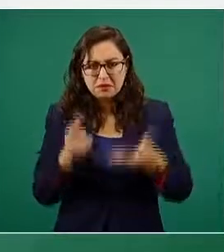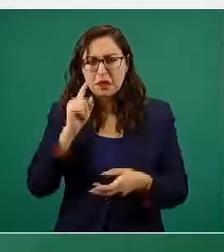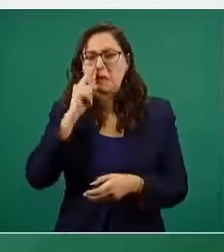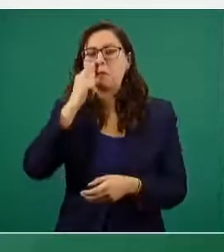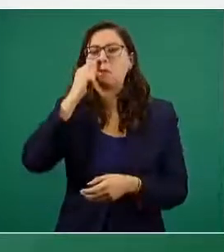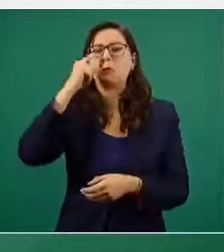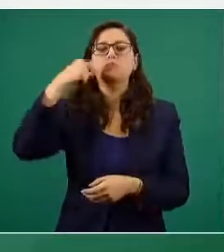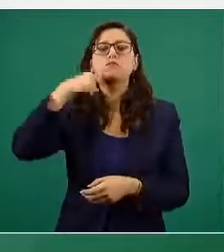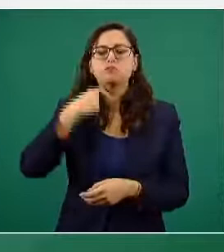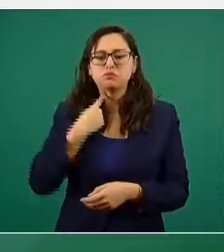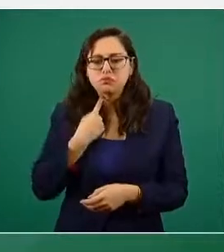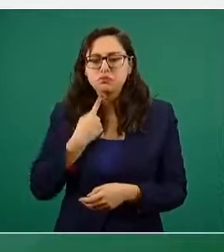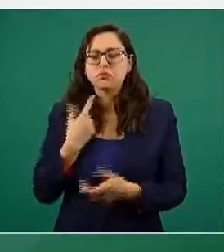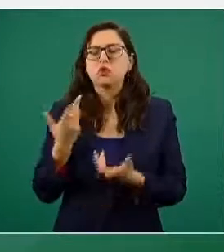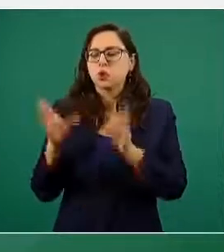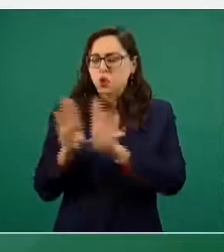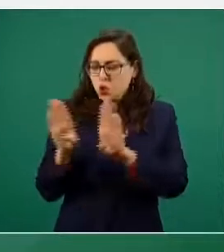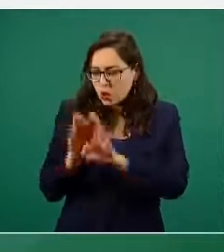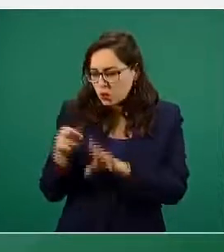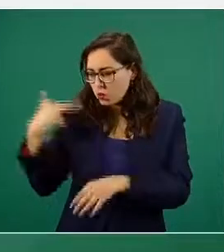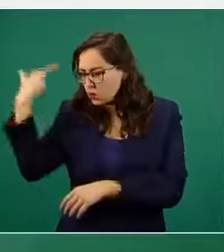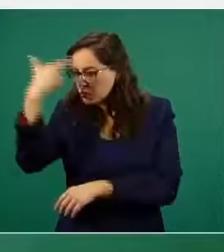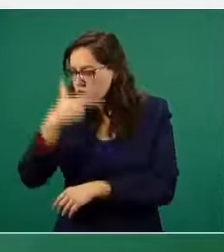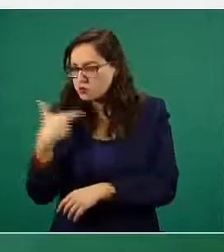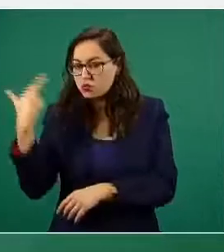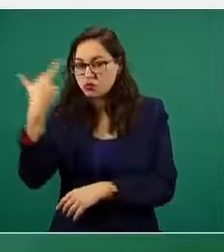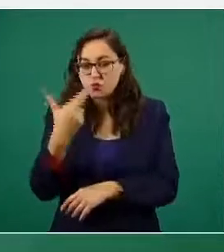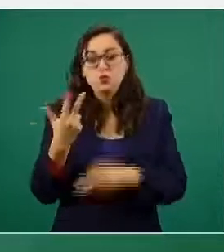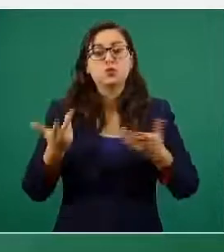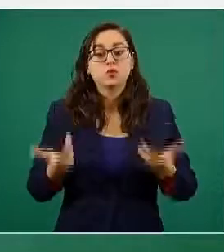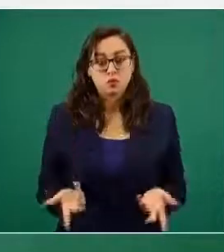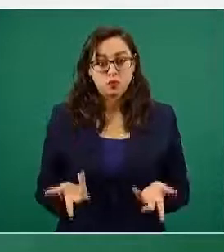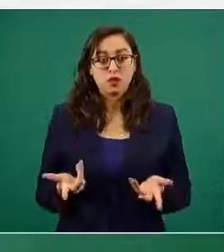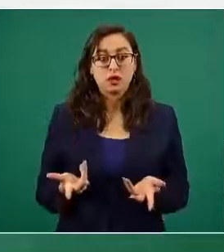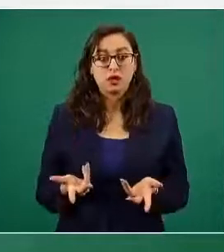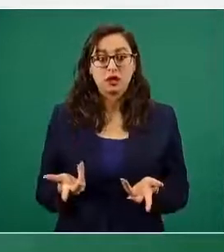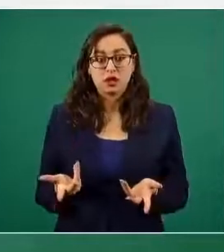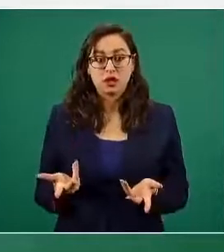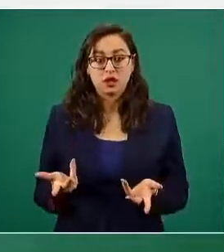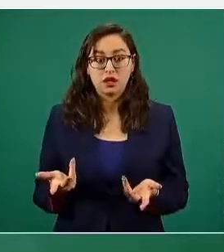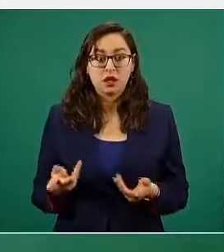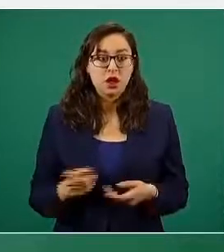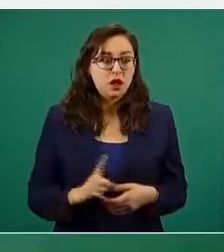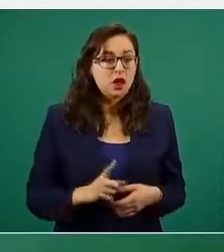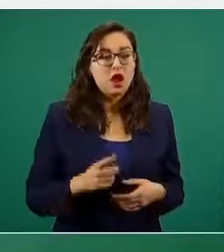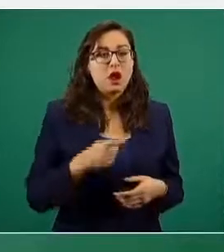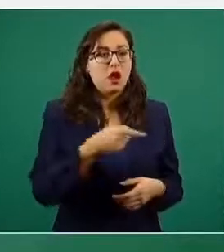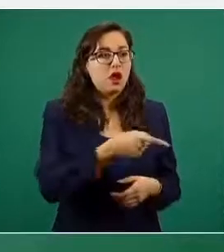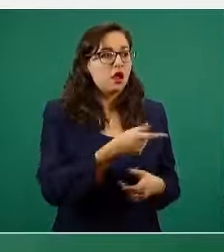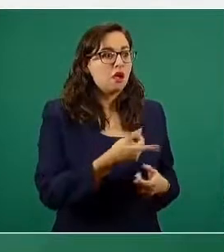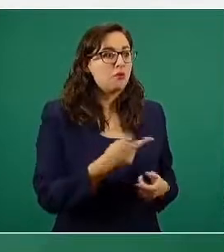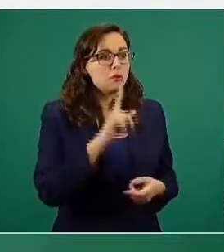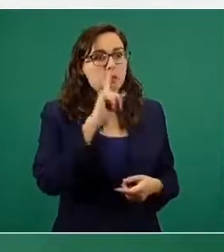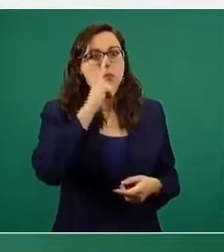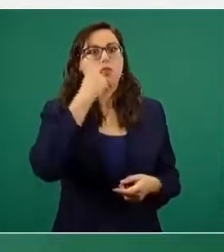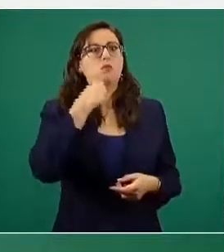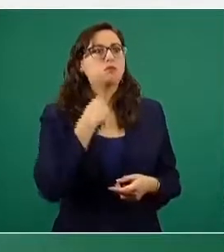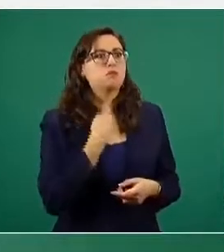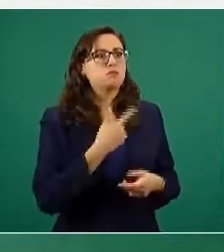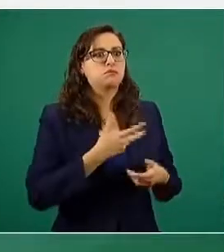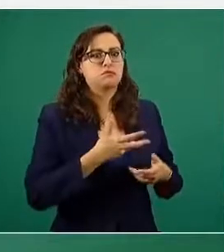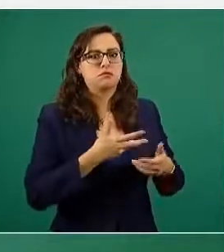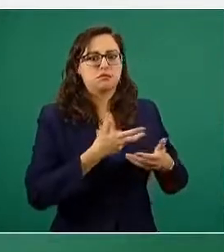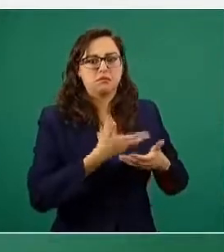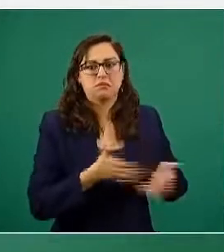tenemos un enfoque basado en los casos documentados y no en el número de pruebas por